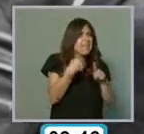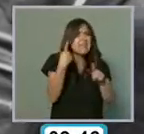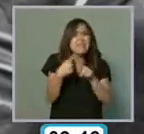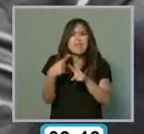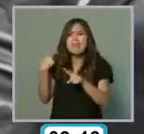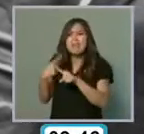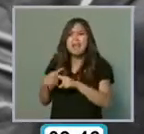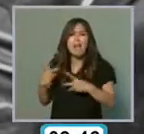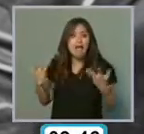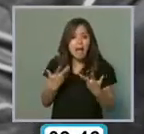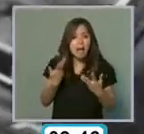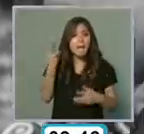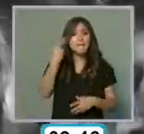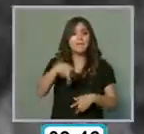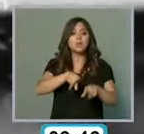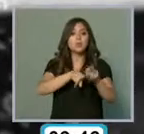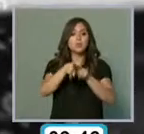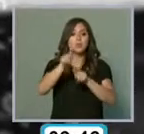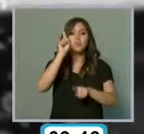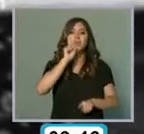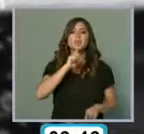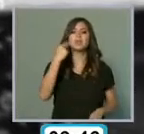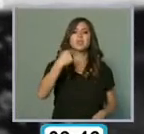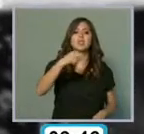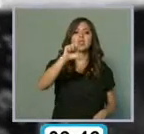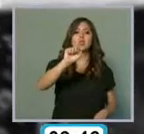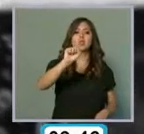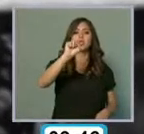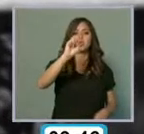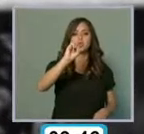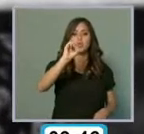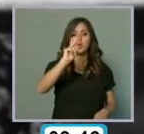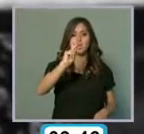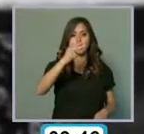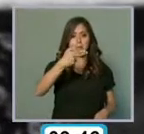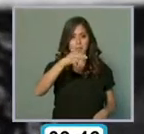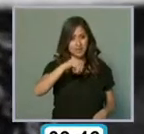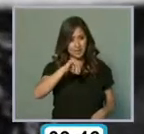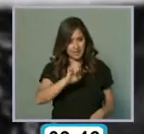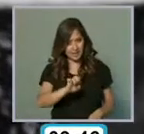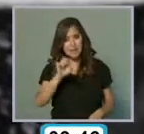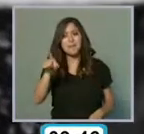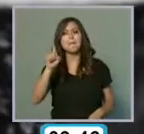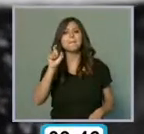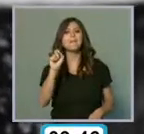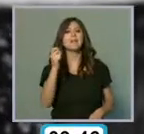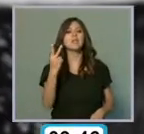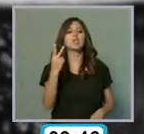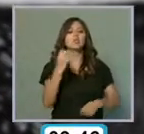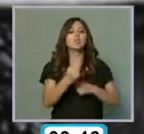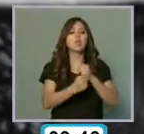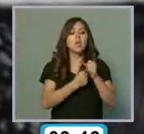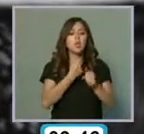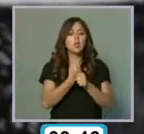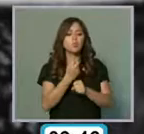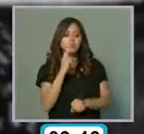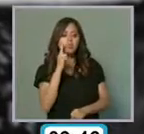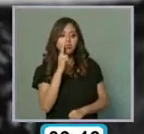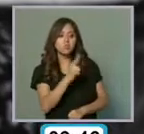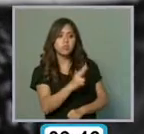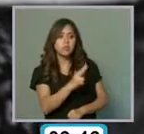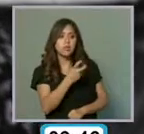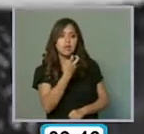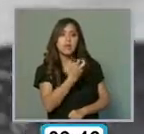la hermana de uno de ellos, Sophie Scholl, una niña de 22 años, dice, esto me gusta. Y se da cuenta que es su propio